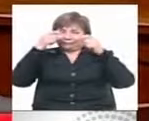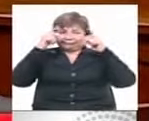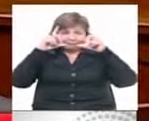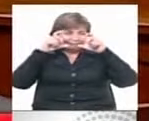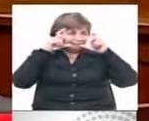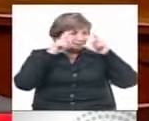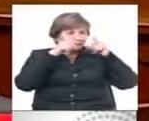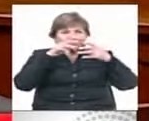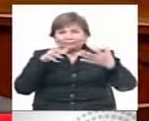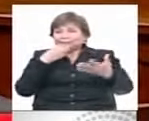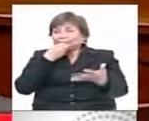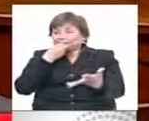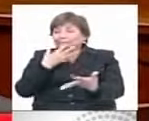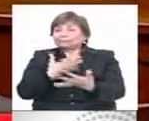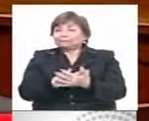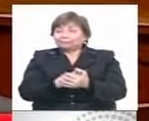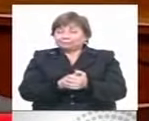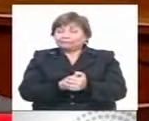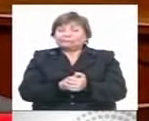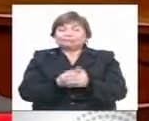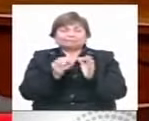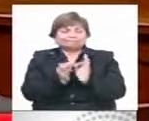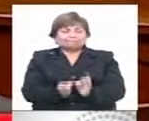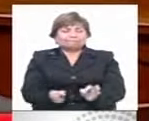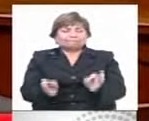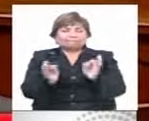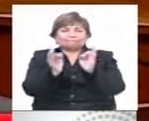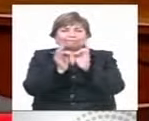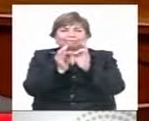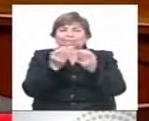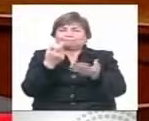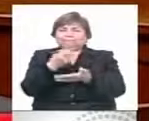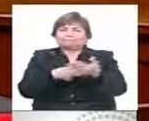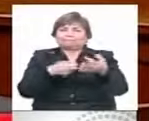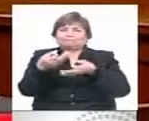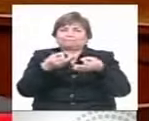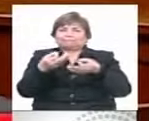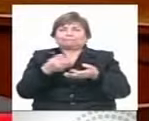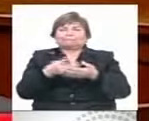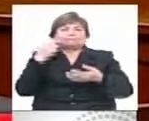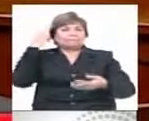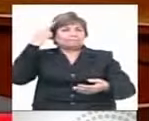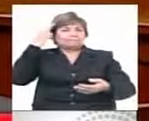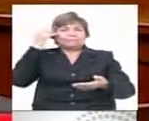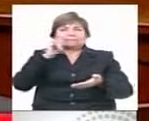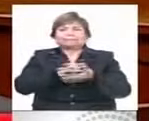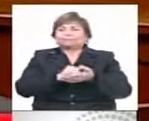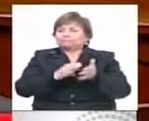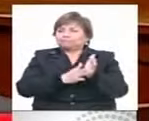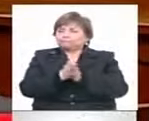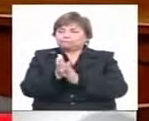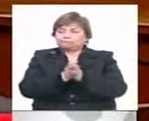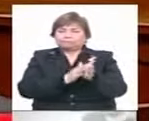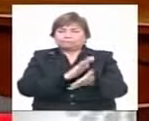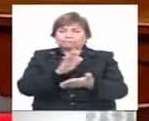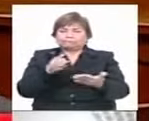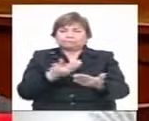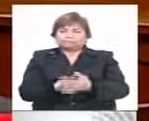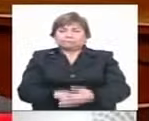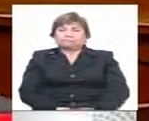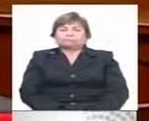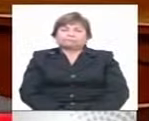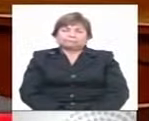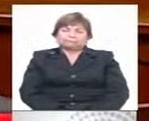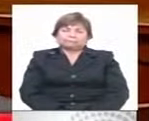sector, es uno de los sectores más importantes para nuestra economía, motivo por el cual merece todo el apoyo